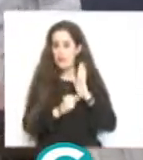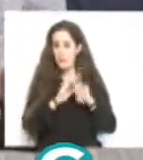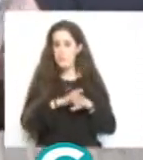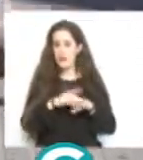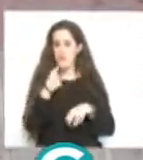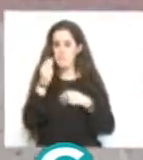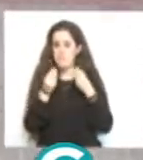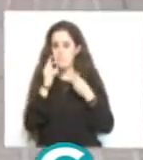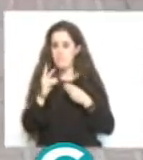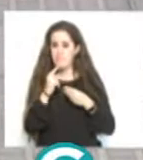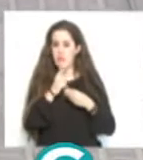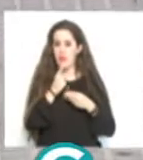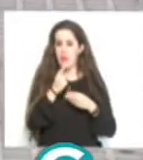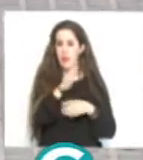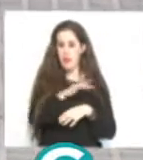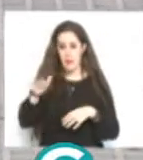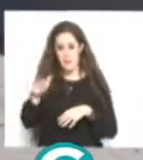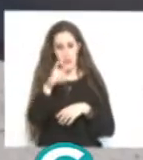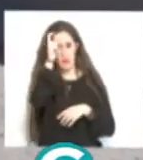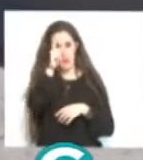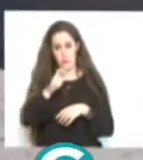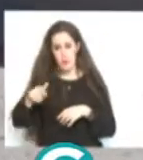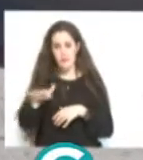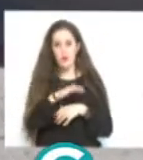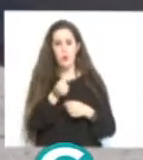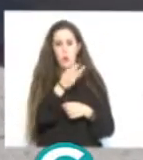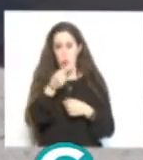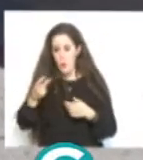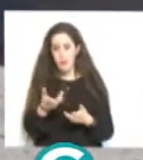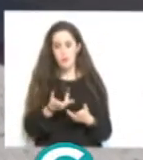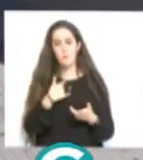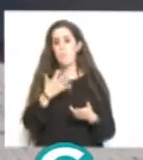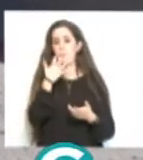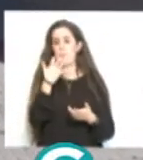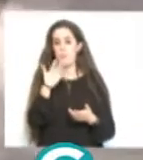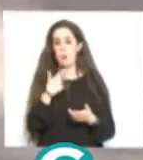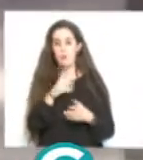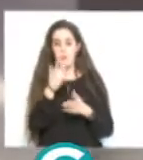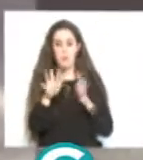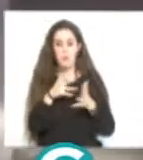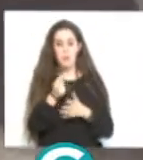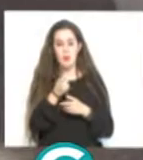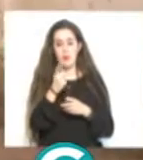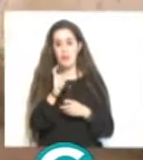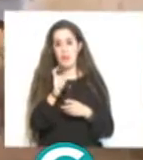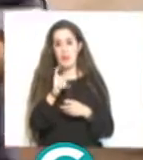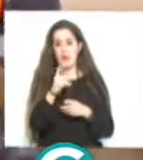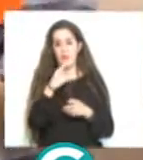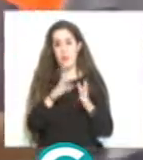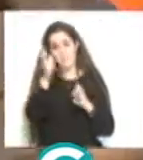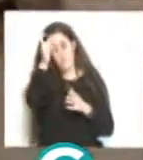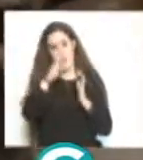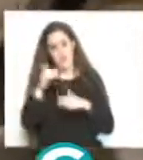para determinar el reparto municipalizado de la cuantía a asignar, como por ejemplo la variable del factor de